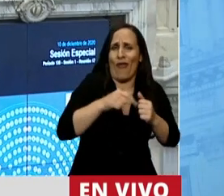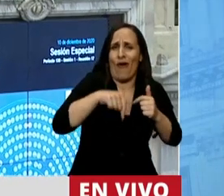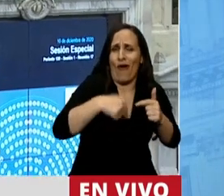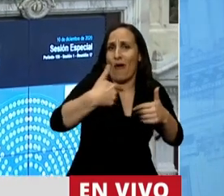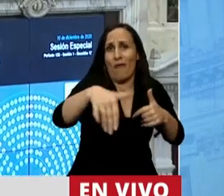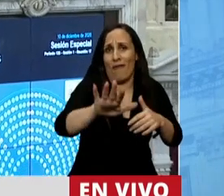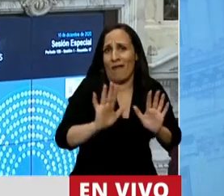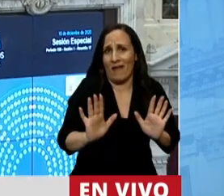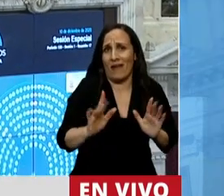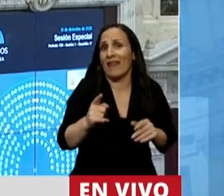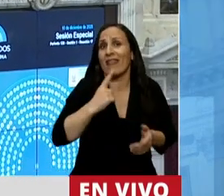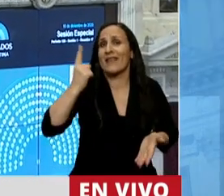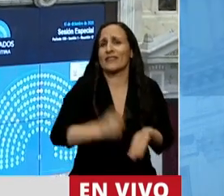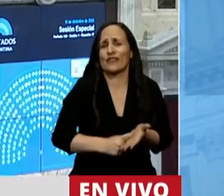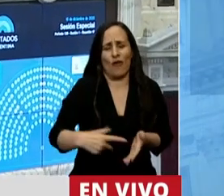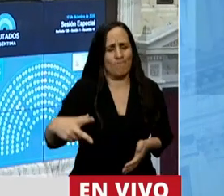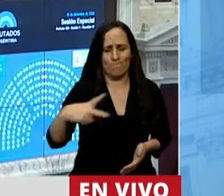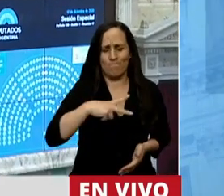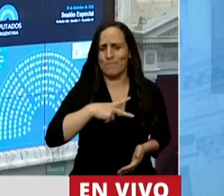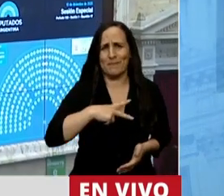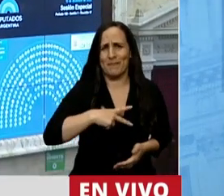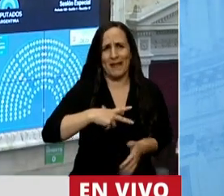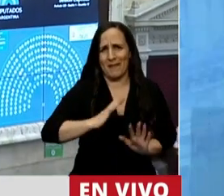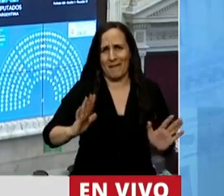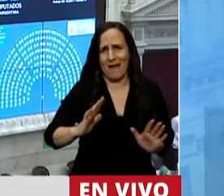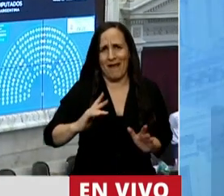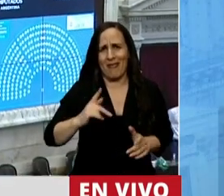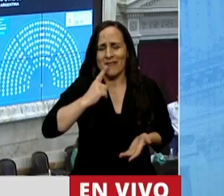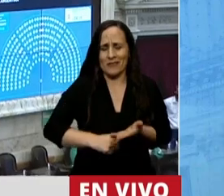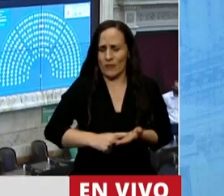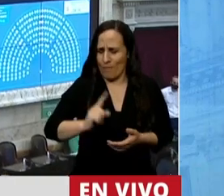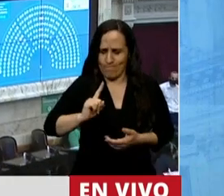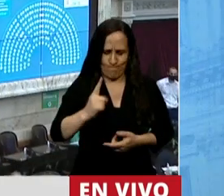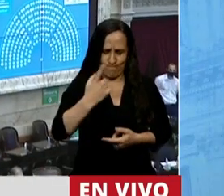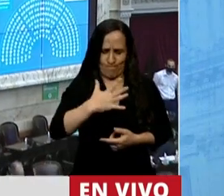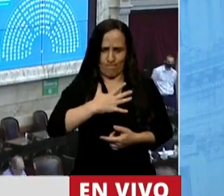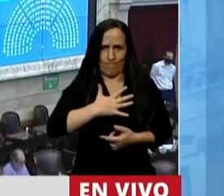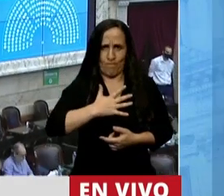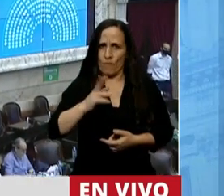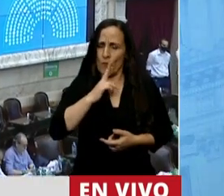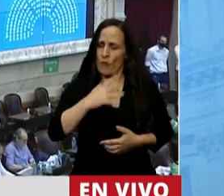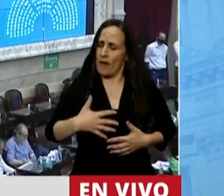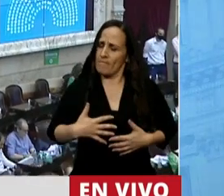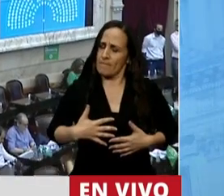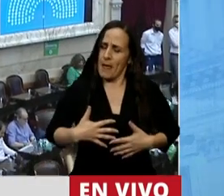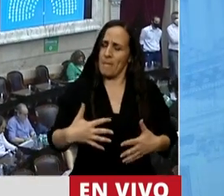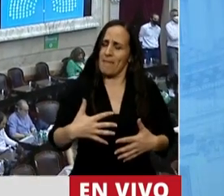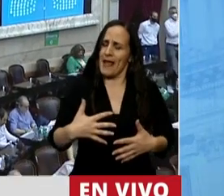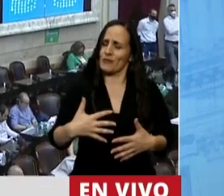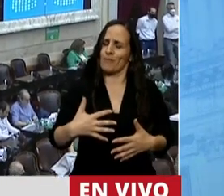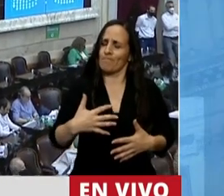decisión privadísima y personalísima de las mujeres de interrumpir un embarazo no deseado.